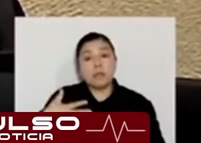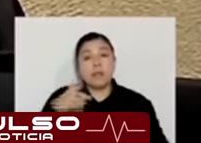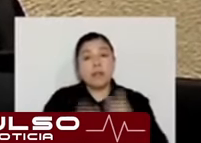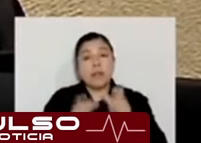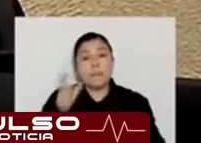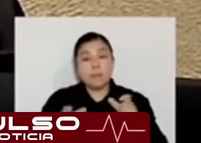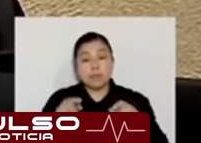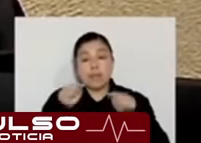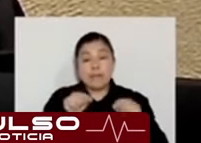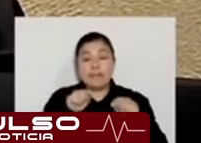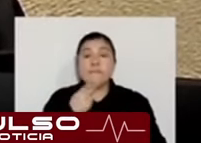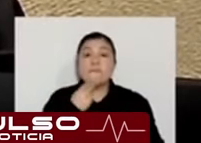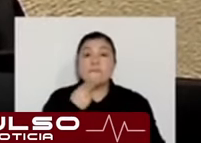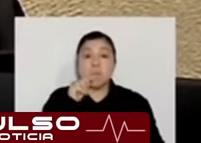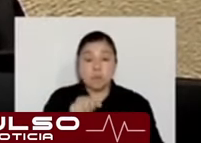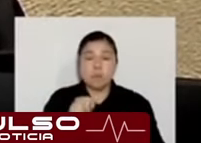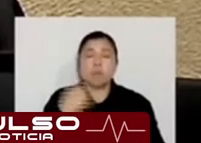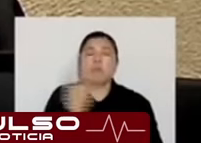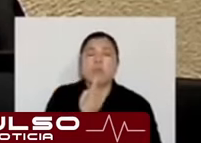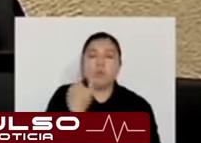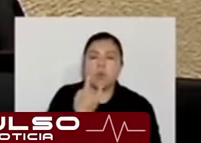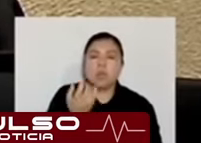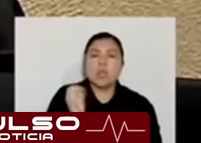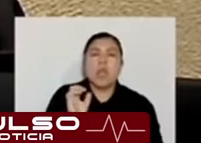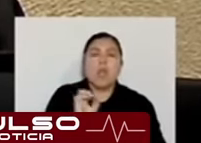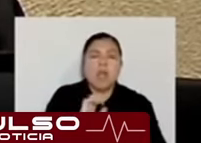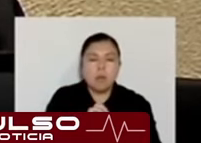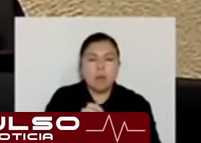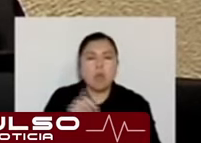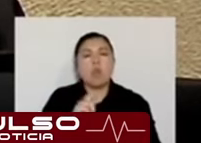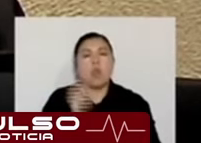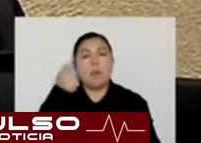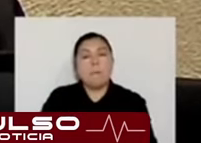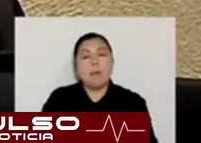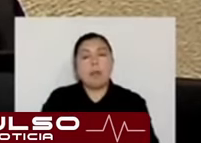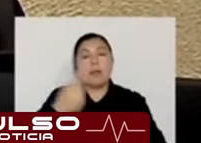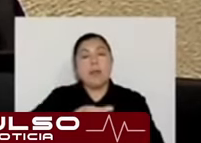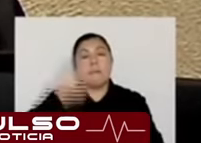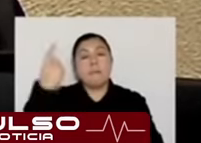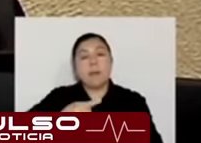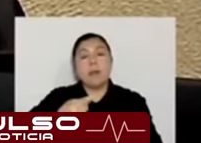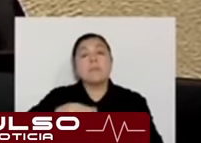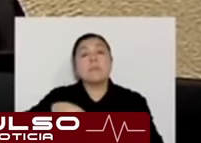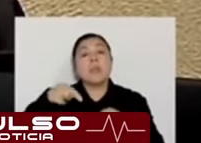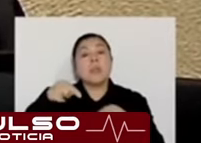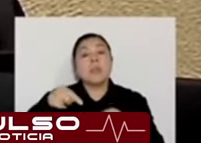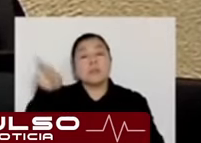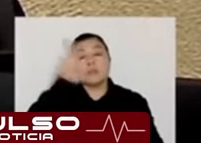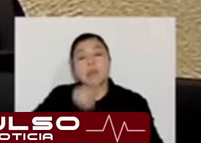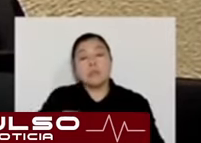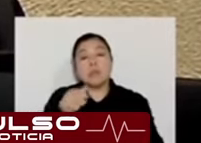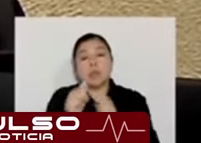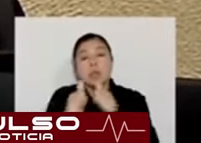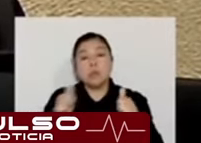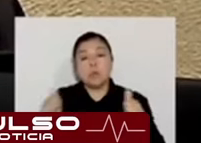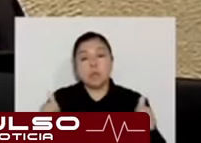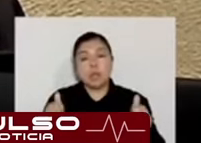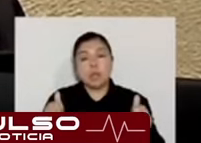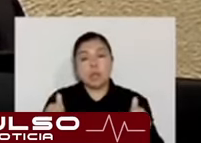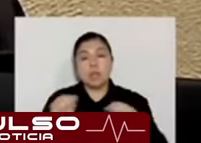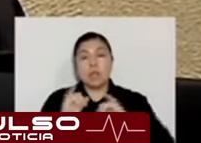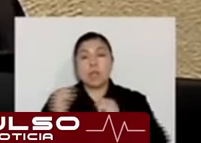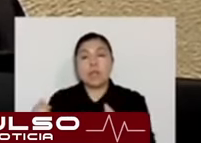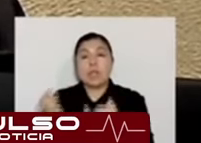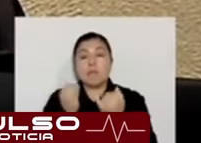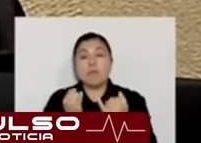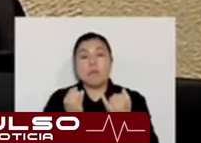ahí por estas emergencias no paguen este peaje. Y reitero a las autoridades que informen